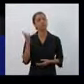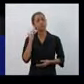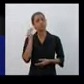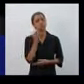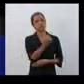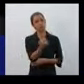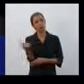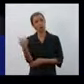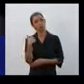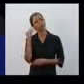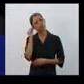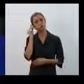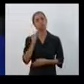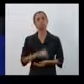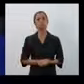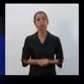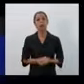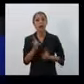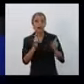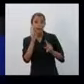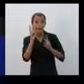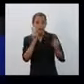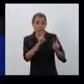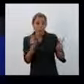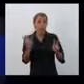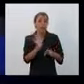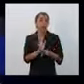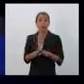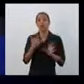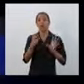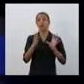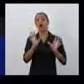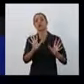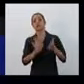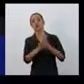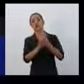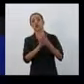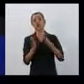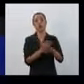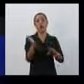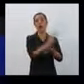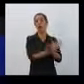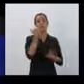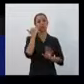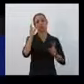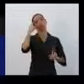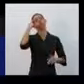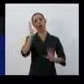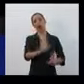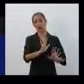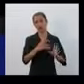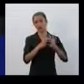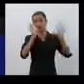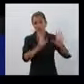algunos de ellos veo que funcionan sobre dogmas tienen como soluciones prediseñadas yo no creo que la economía se